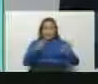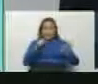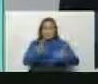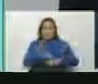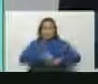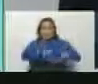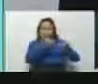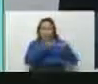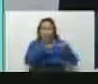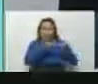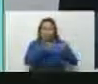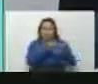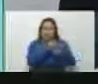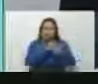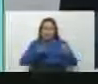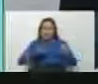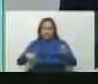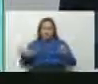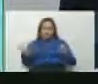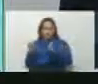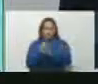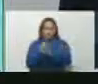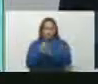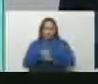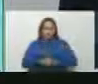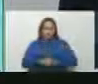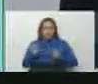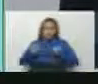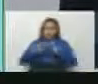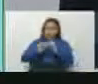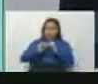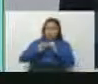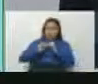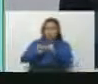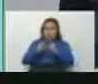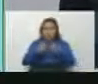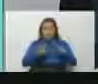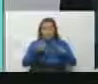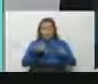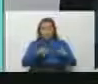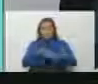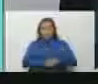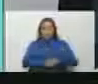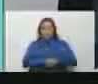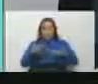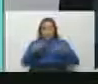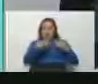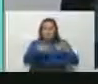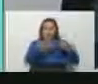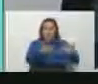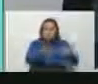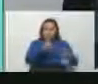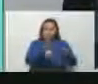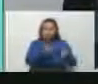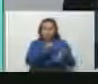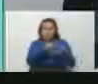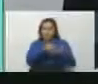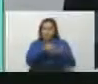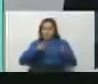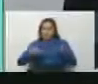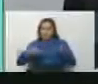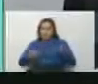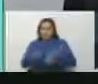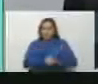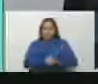es la misma la lucha por la independencia que continúa, pero que ha tenido avances y retrocesos. Es decir, cuando